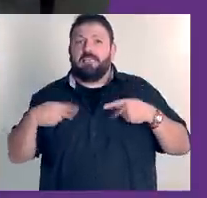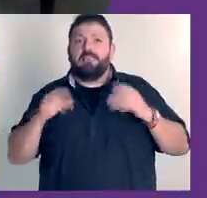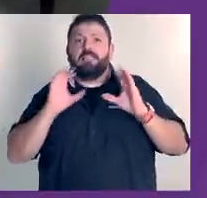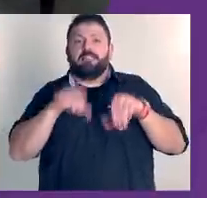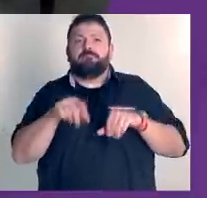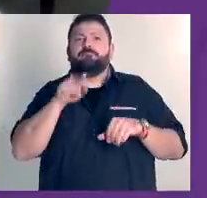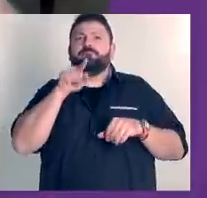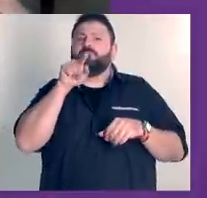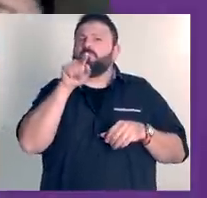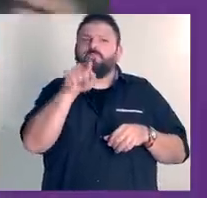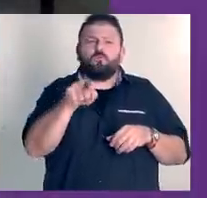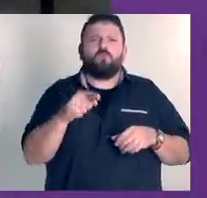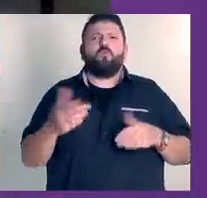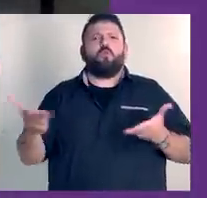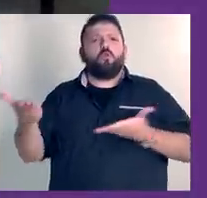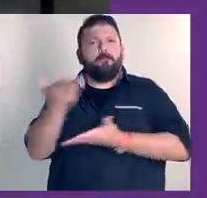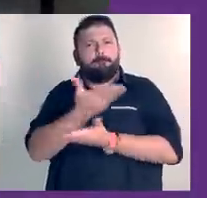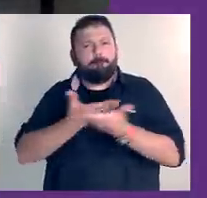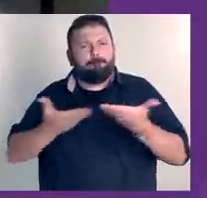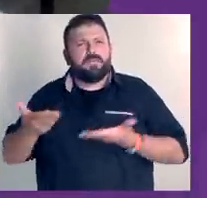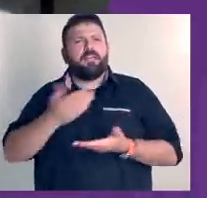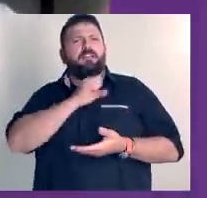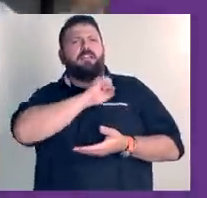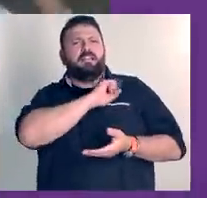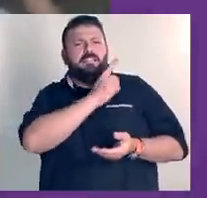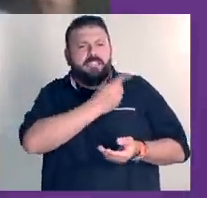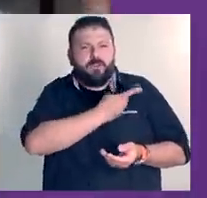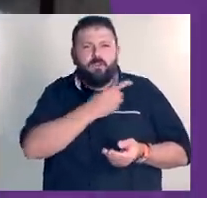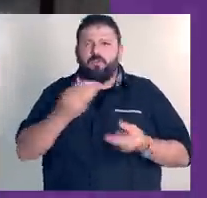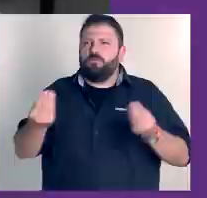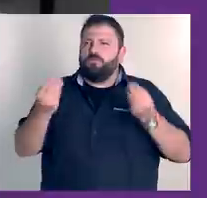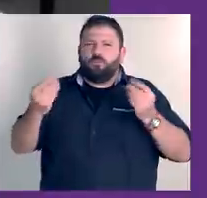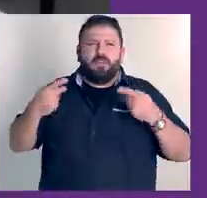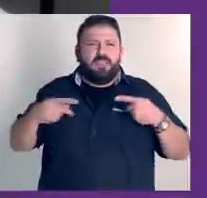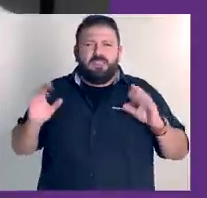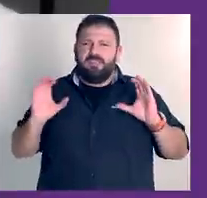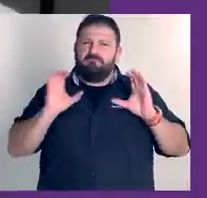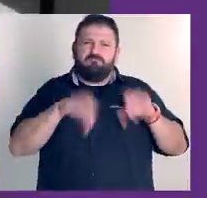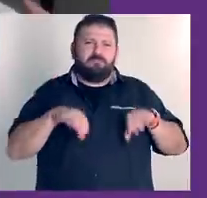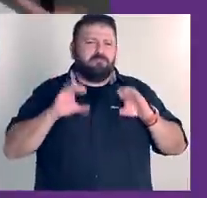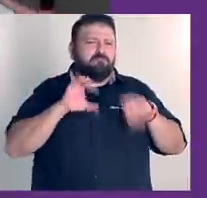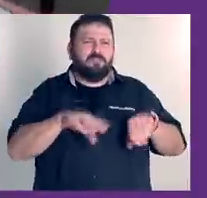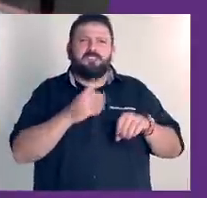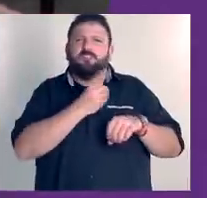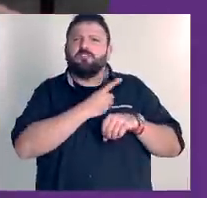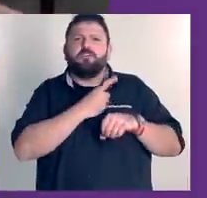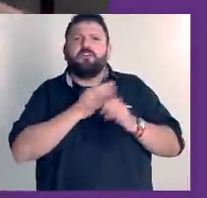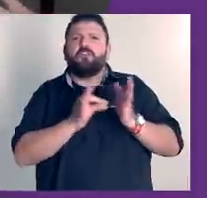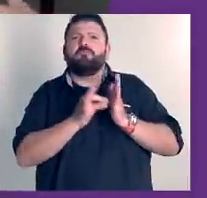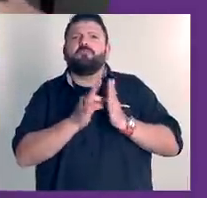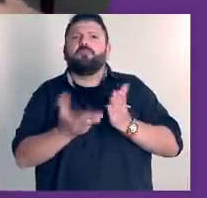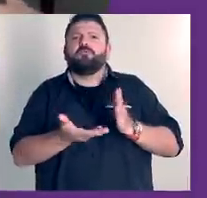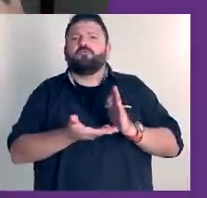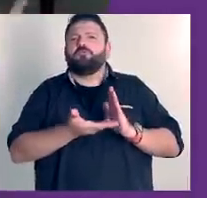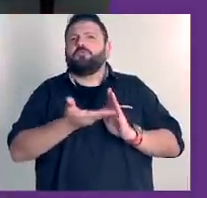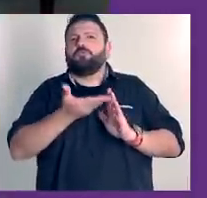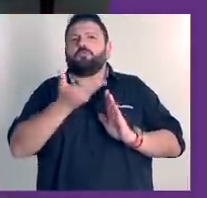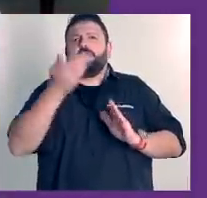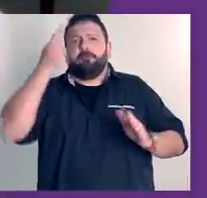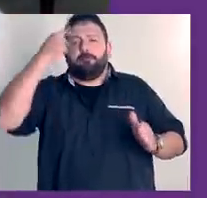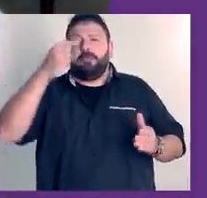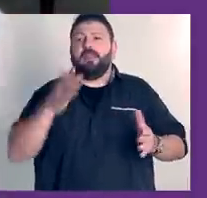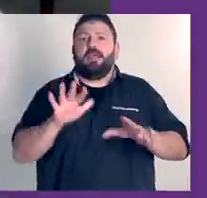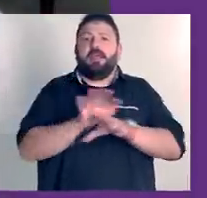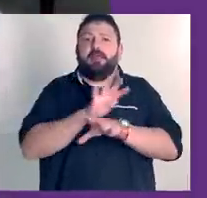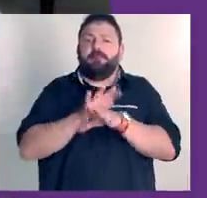tú comparte la salud con mucha gente y que se hagan los puntos que se tengan que hacer y comparte la oportunidad de cambiar la economía con